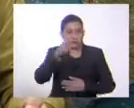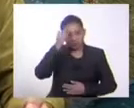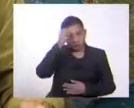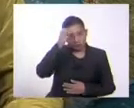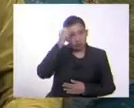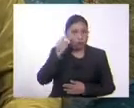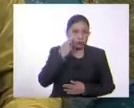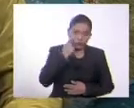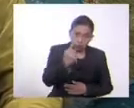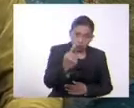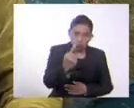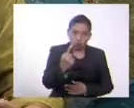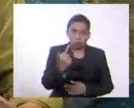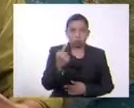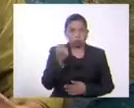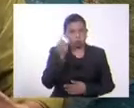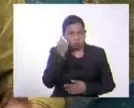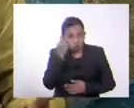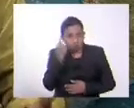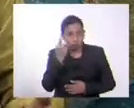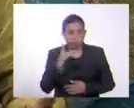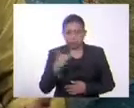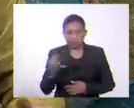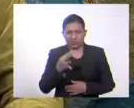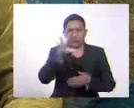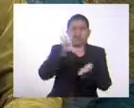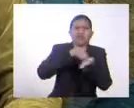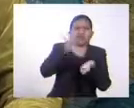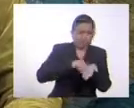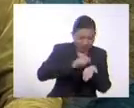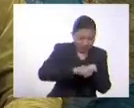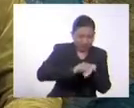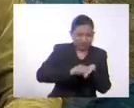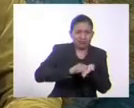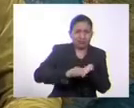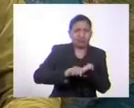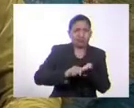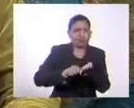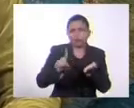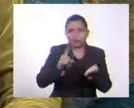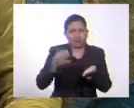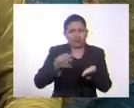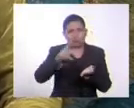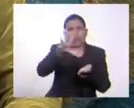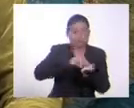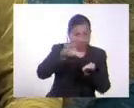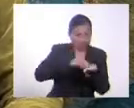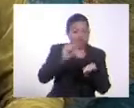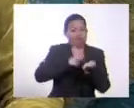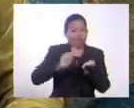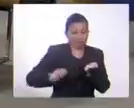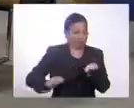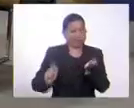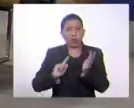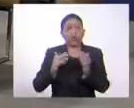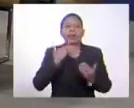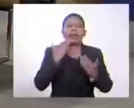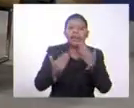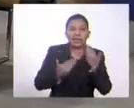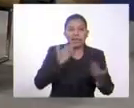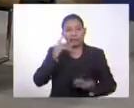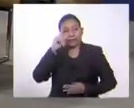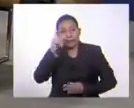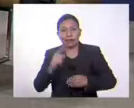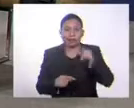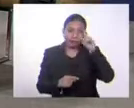estamos dictando, porque en realidad estamos tratando de transmitir ideas. Y lo importante es que entendamos los conceptos. Excelente. Dicho